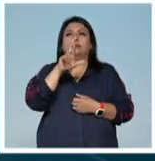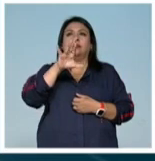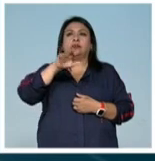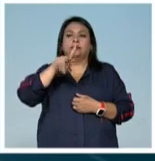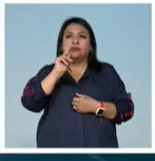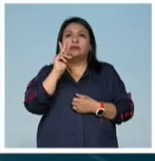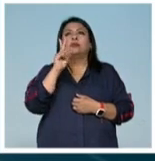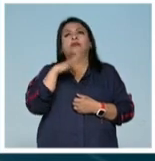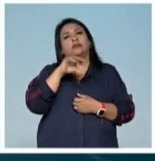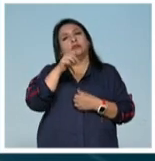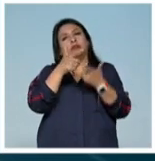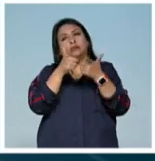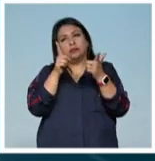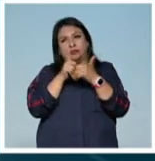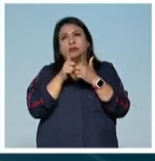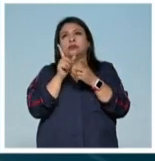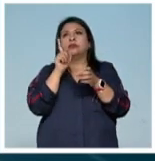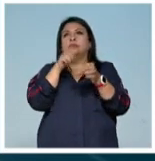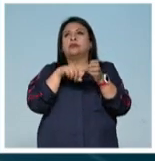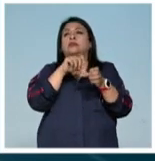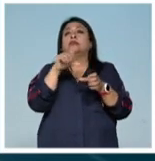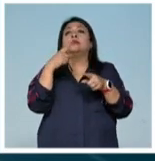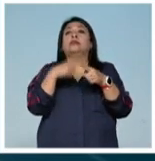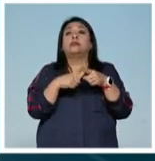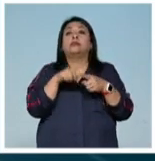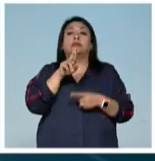quien entre otras agrupaciones perteneció nada menos